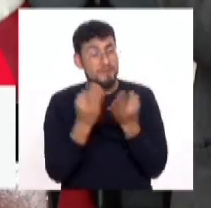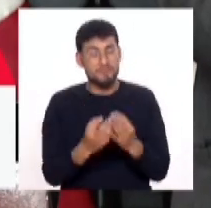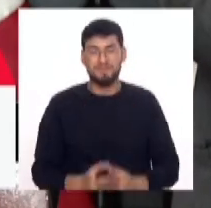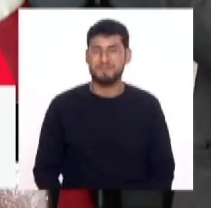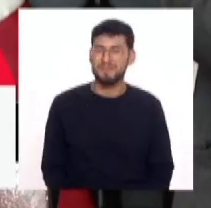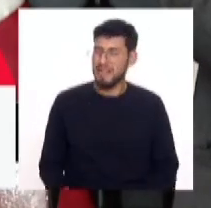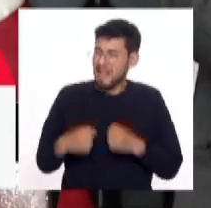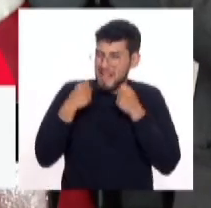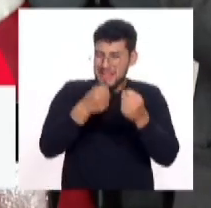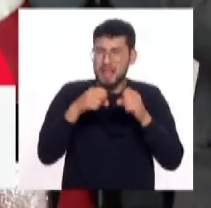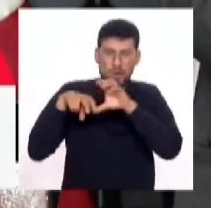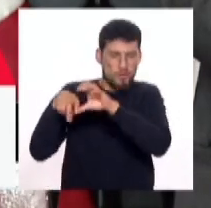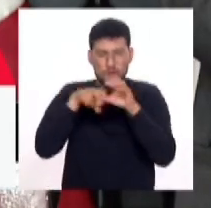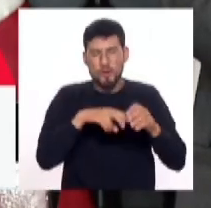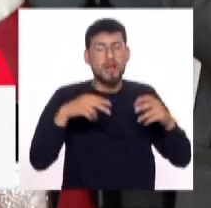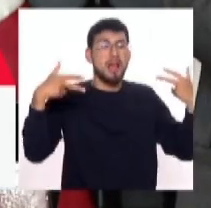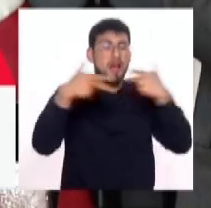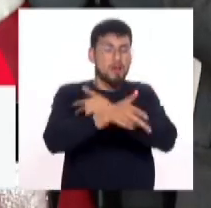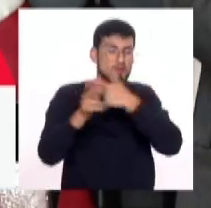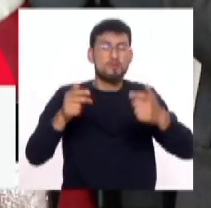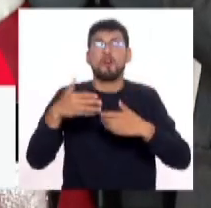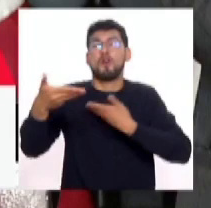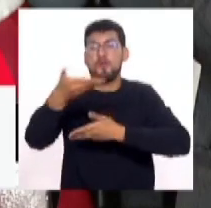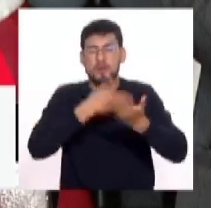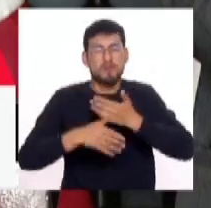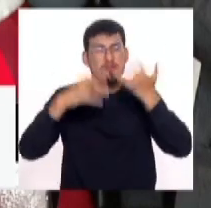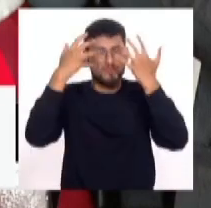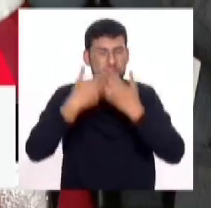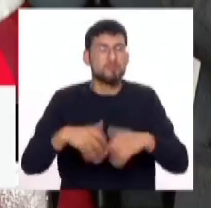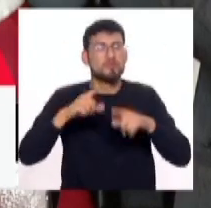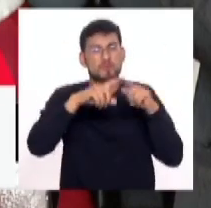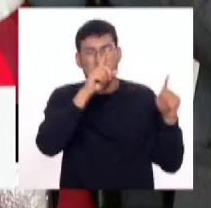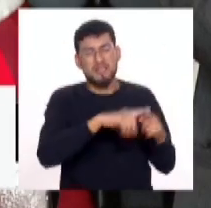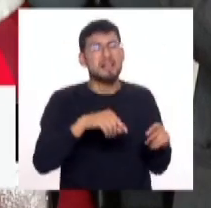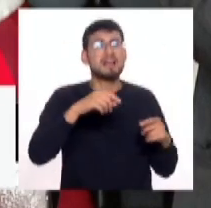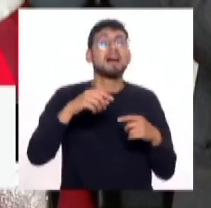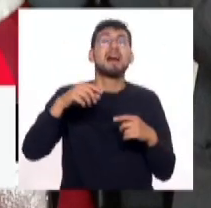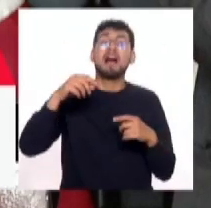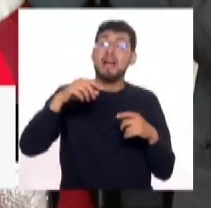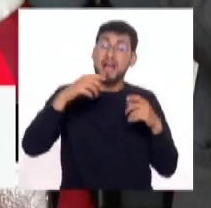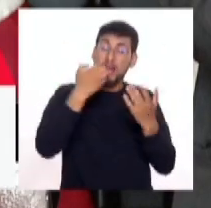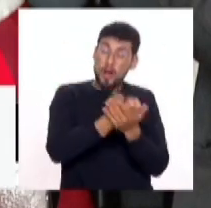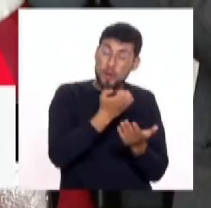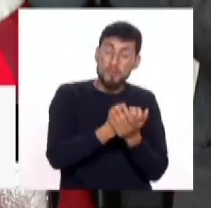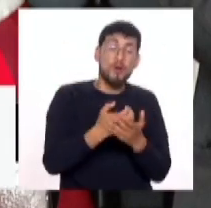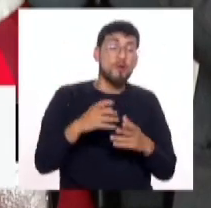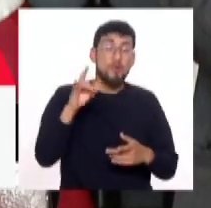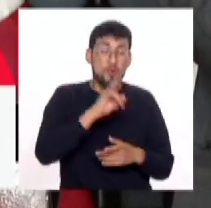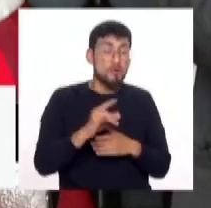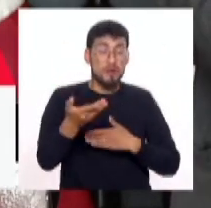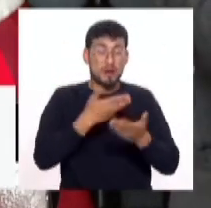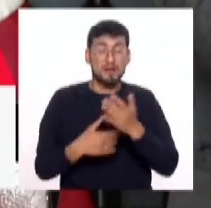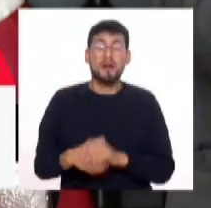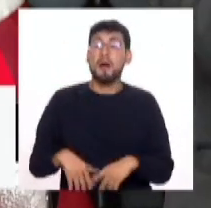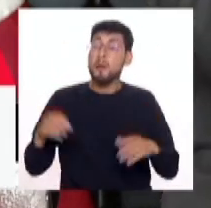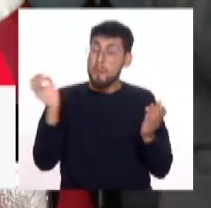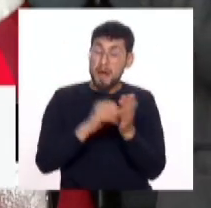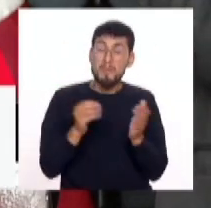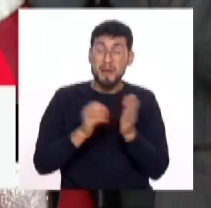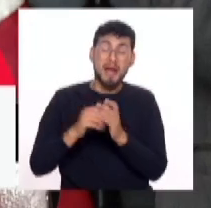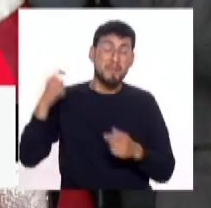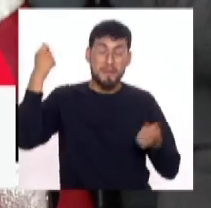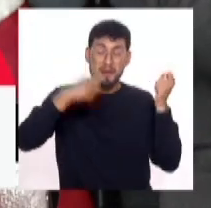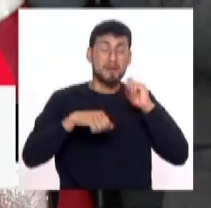el transporte, la industria, los comercios, la energía y otros sectores económicos, convocando a más